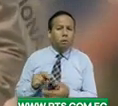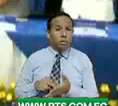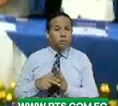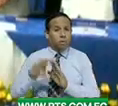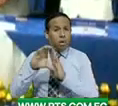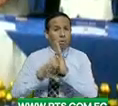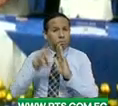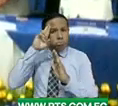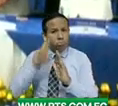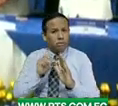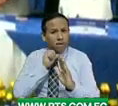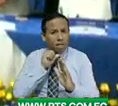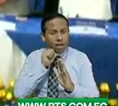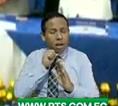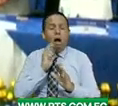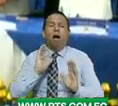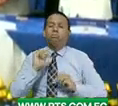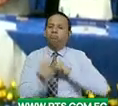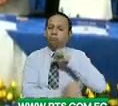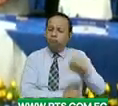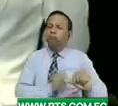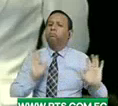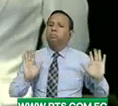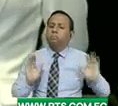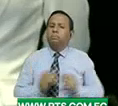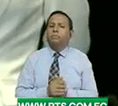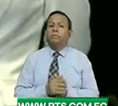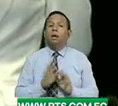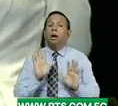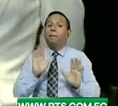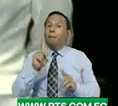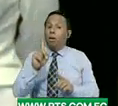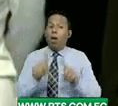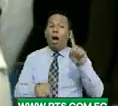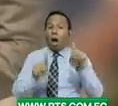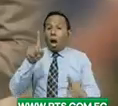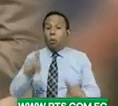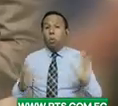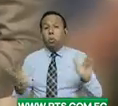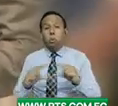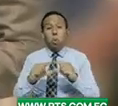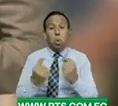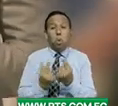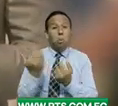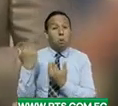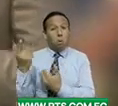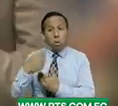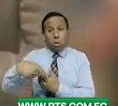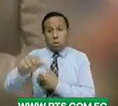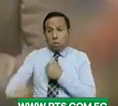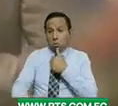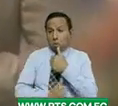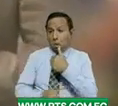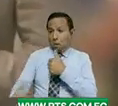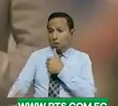quienes se están sumando a su propuesta de gobierno. Agradezco a las organizaciones políticas que sin condiciones,